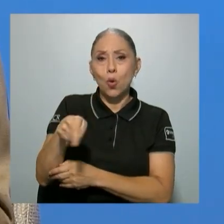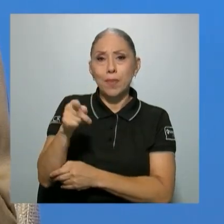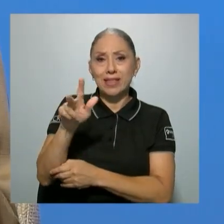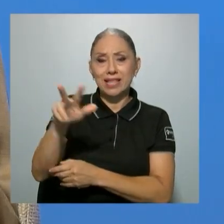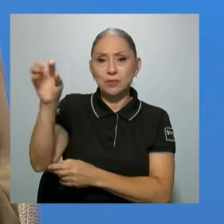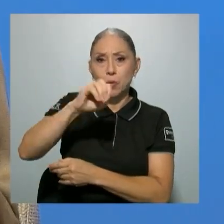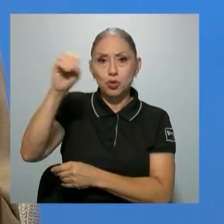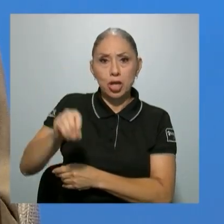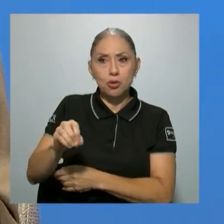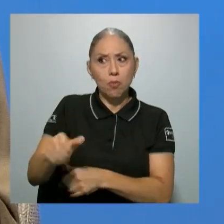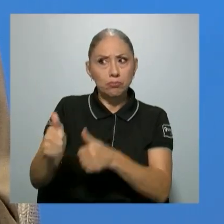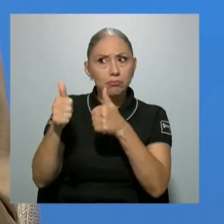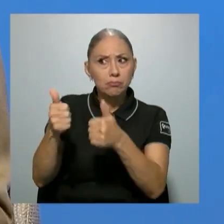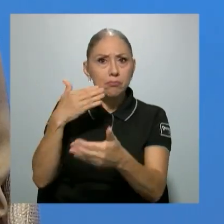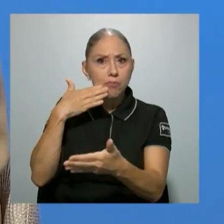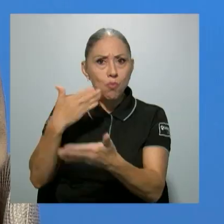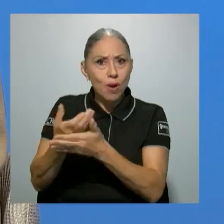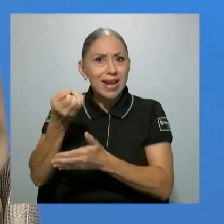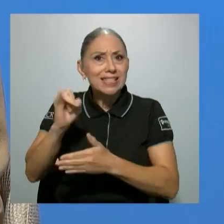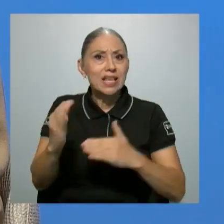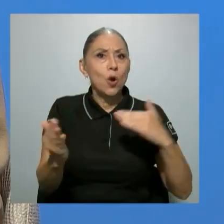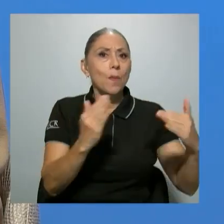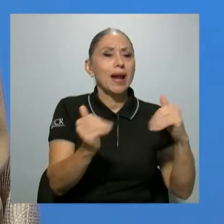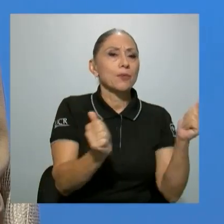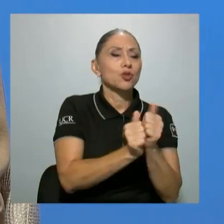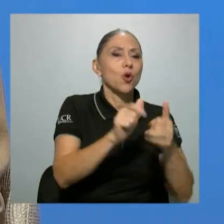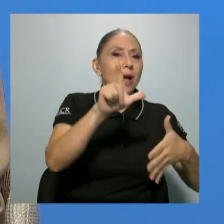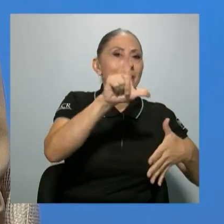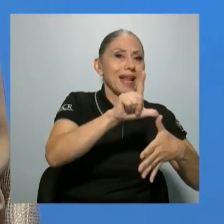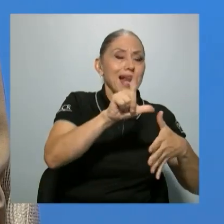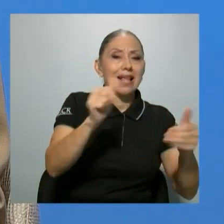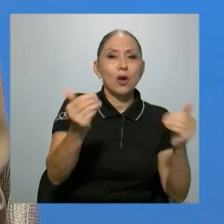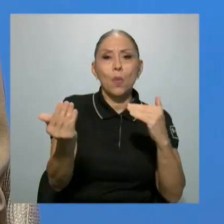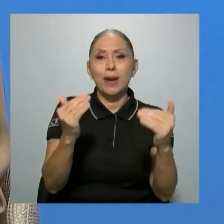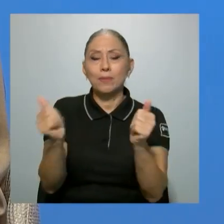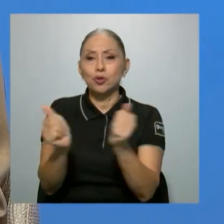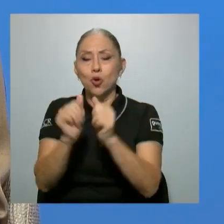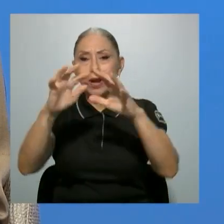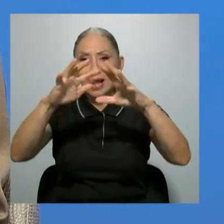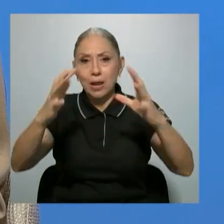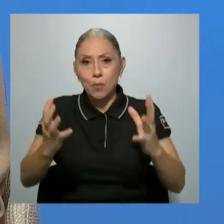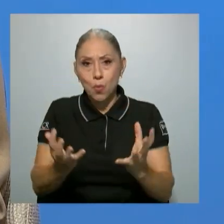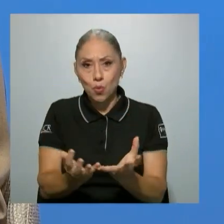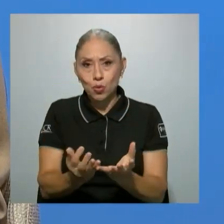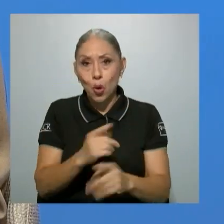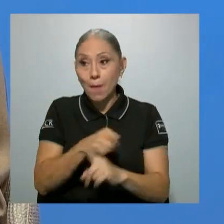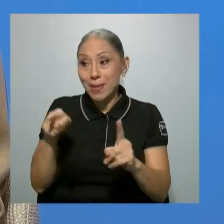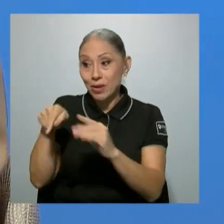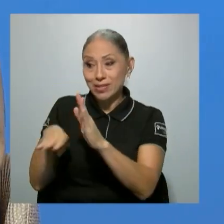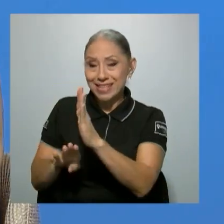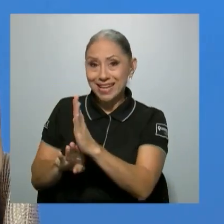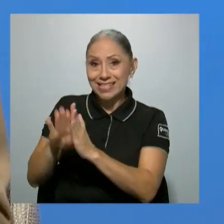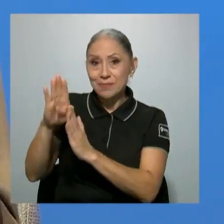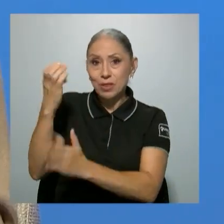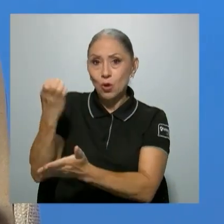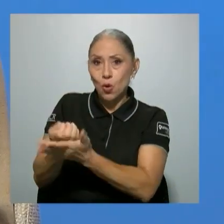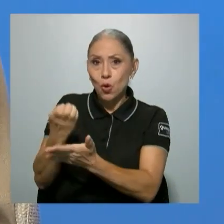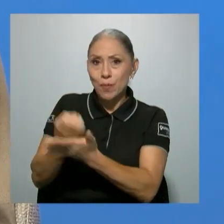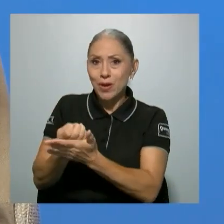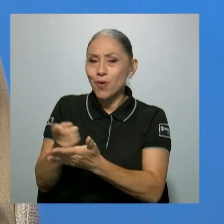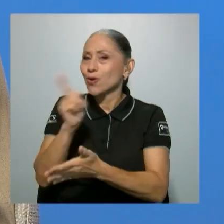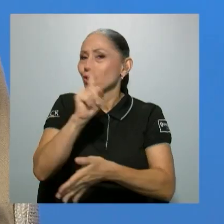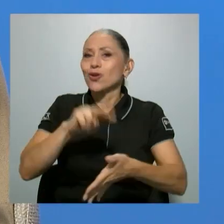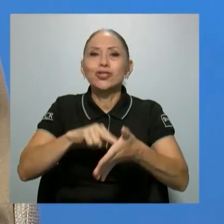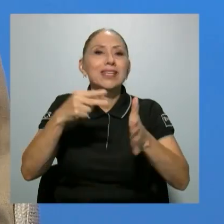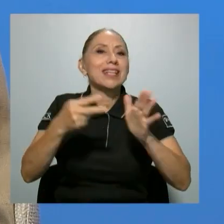la comparamos con el promedio de América Latina y el promedio del mundo, pero ese crecimiento económico no se está traduciendo,